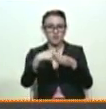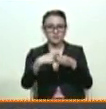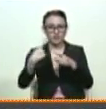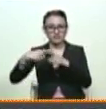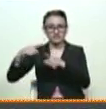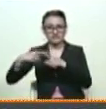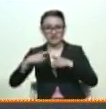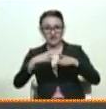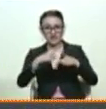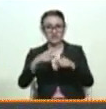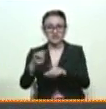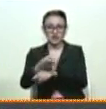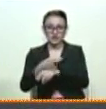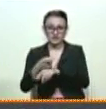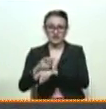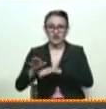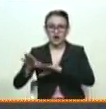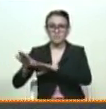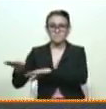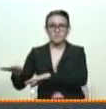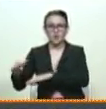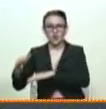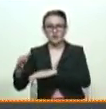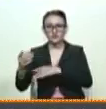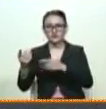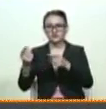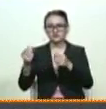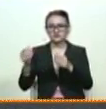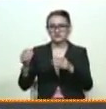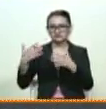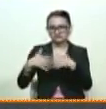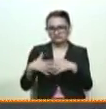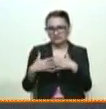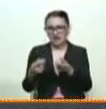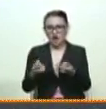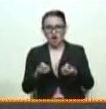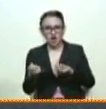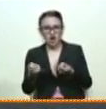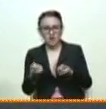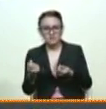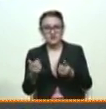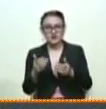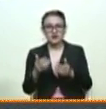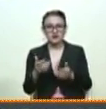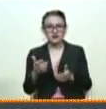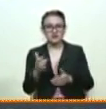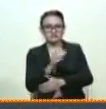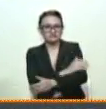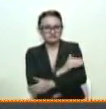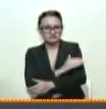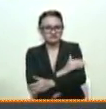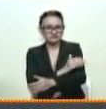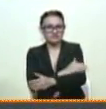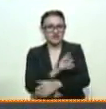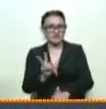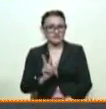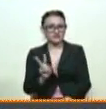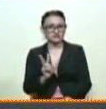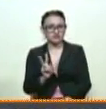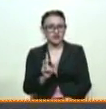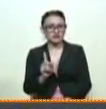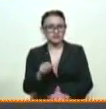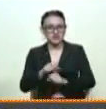gobiernos, con el apoyo de corporaciones económicas y de algunos partidos políticos de derecha venezolana,